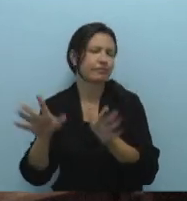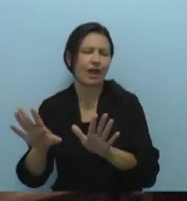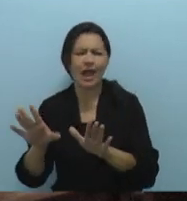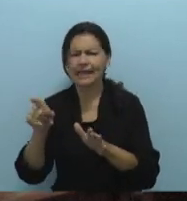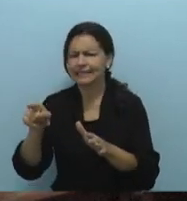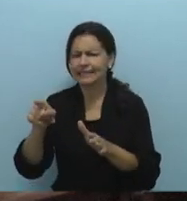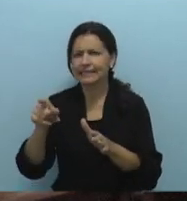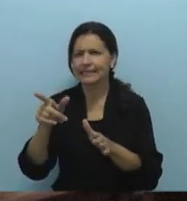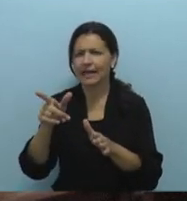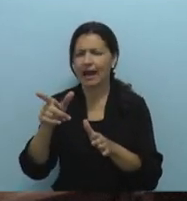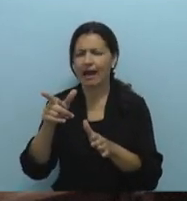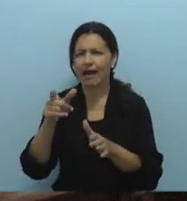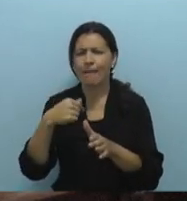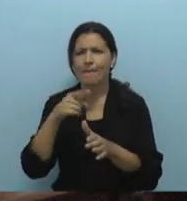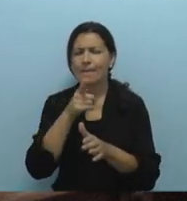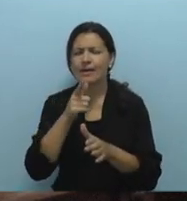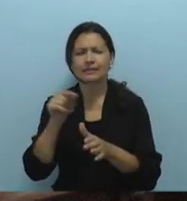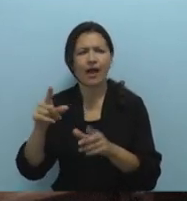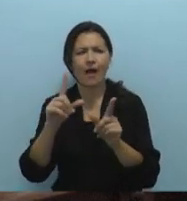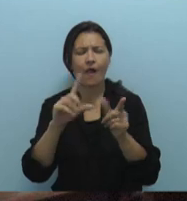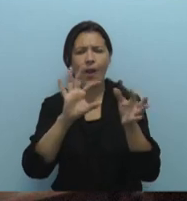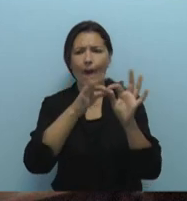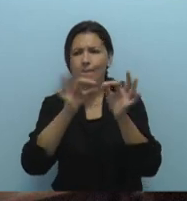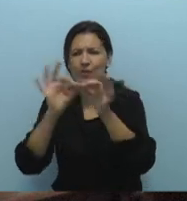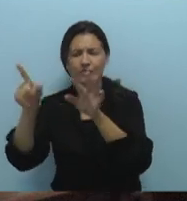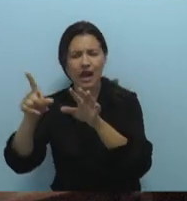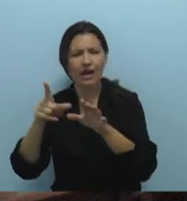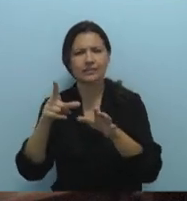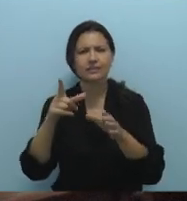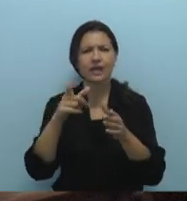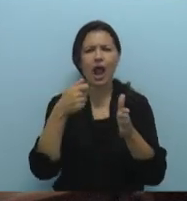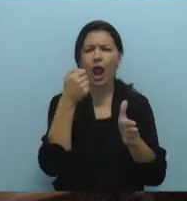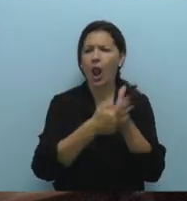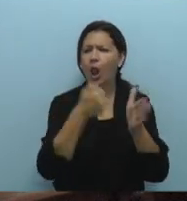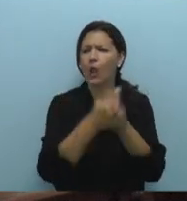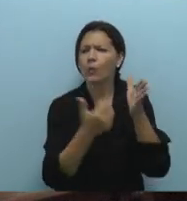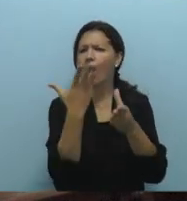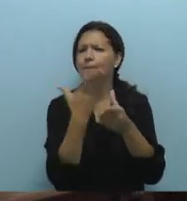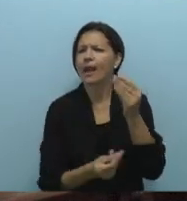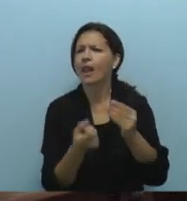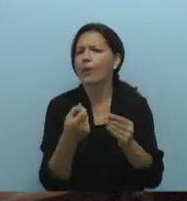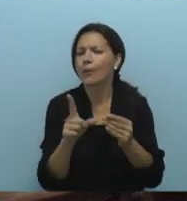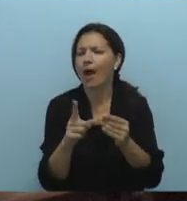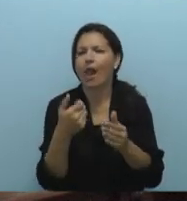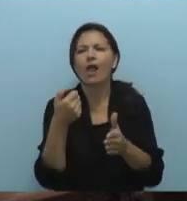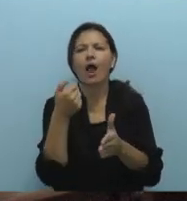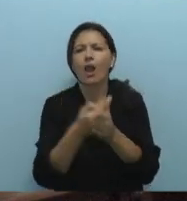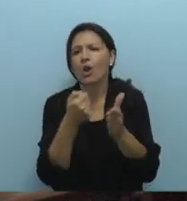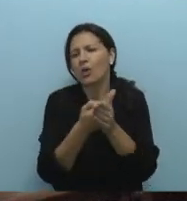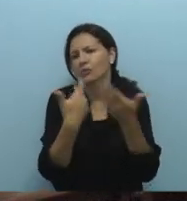ella, pero a mí se me hace de ella la frase, la única lucha que se pierde es la que se abandona, y nunca en